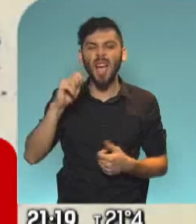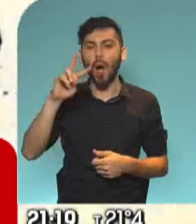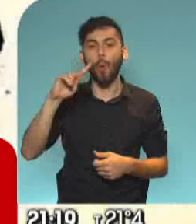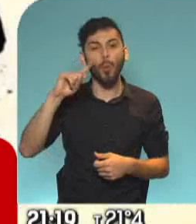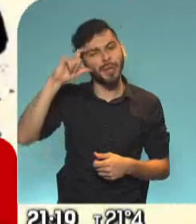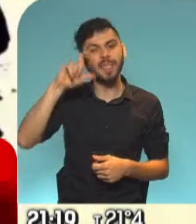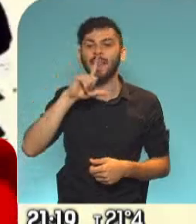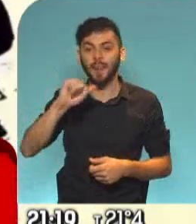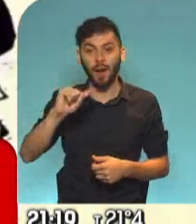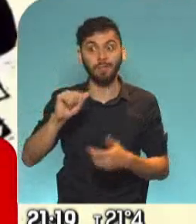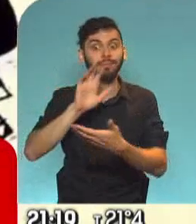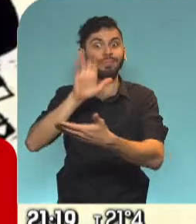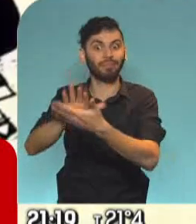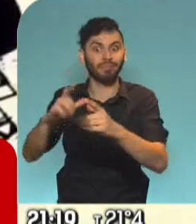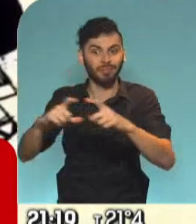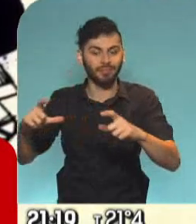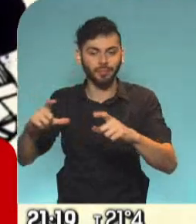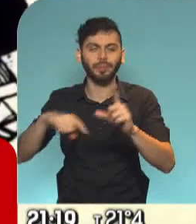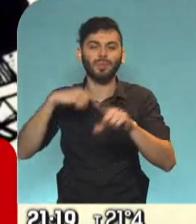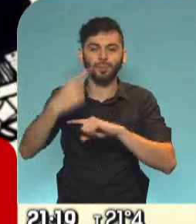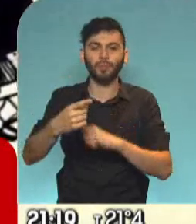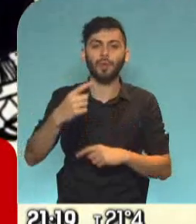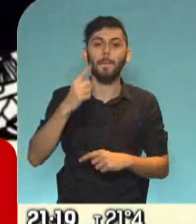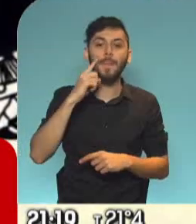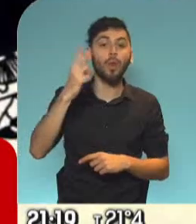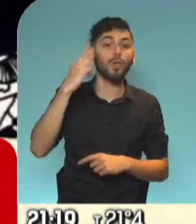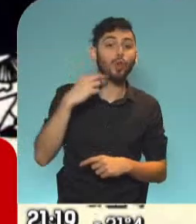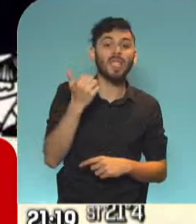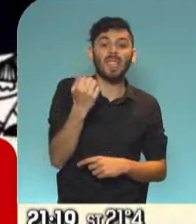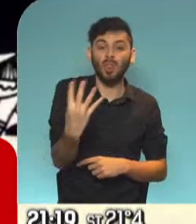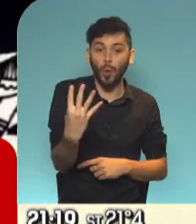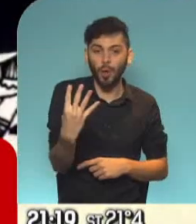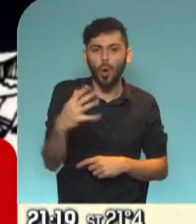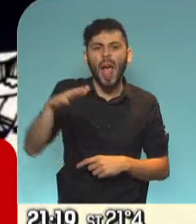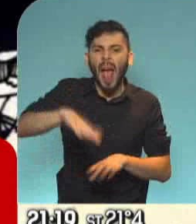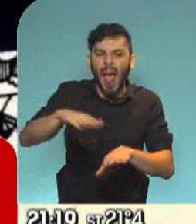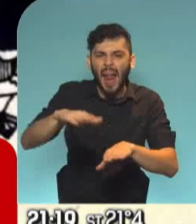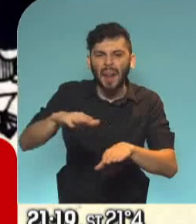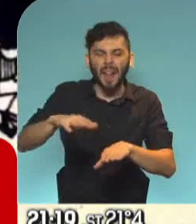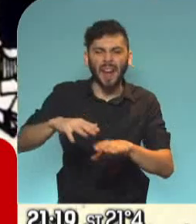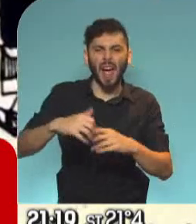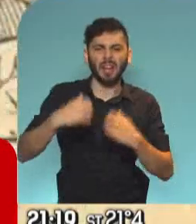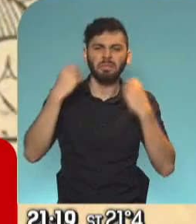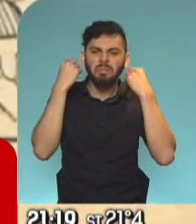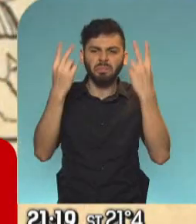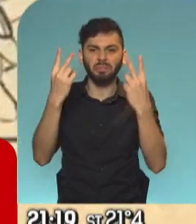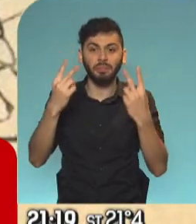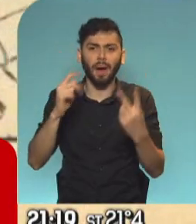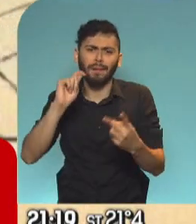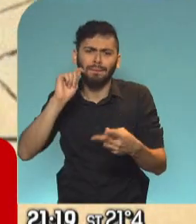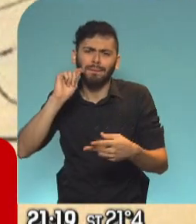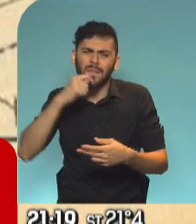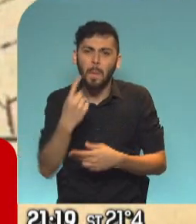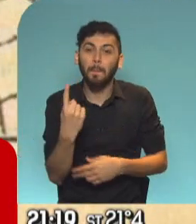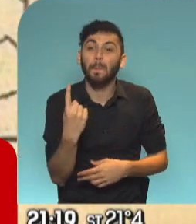El 29 de septiembre de 1964, una niña irreverente y encantadora aparecía por primera